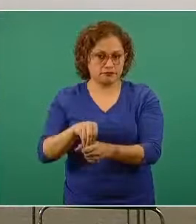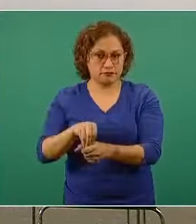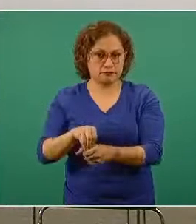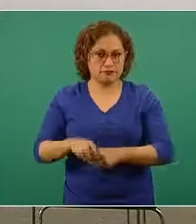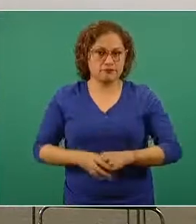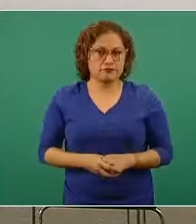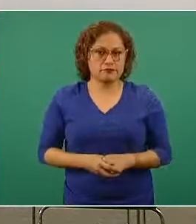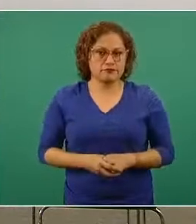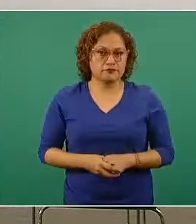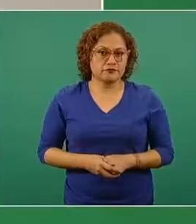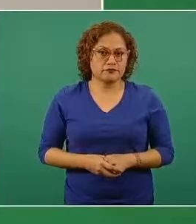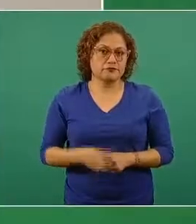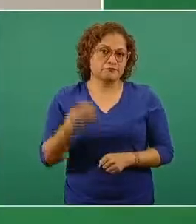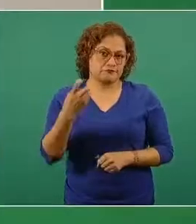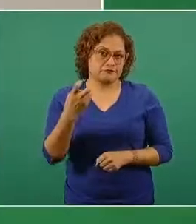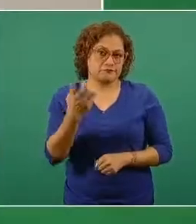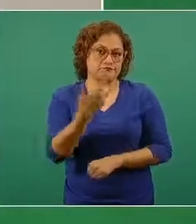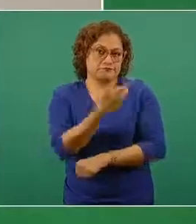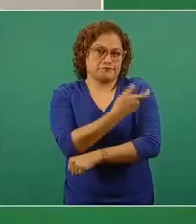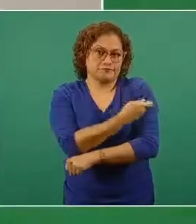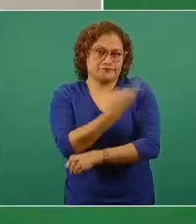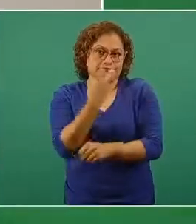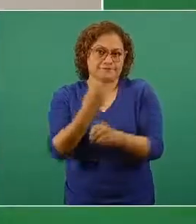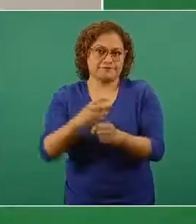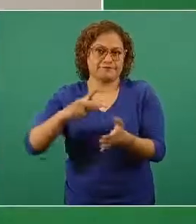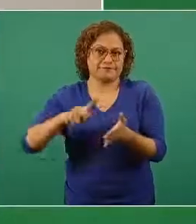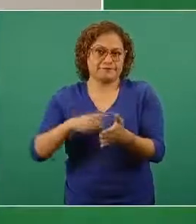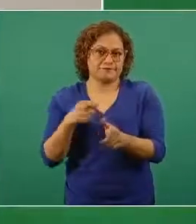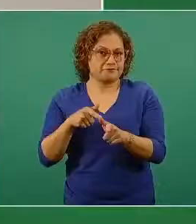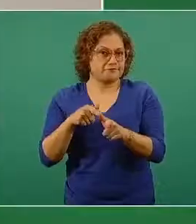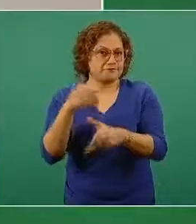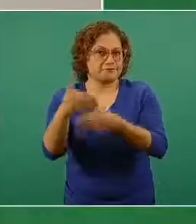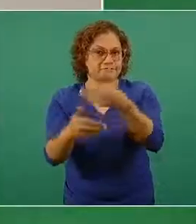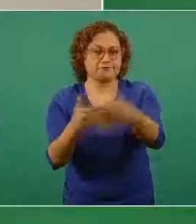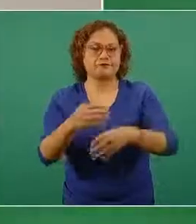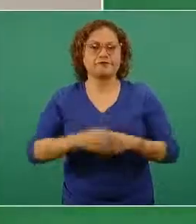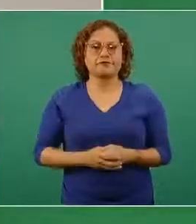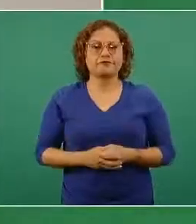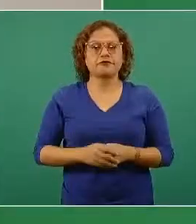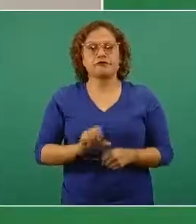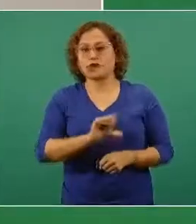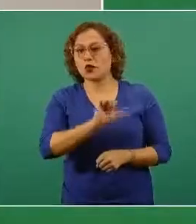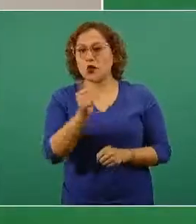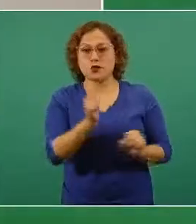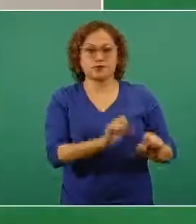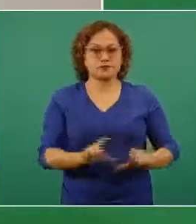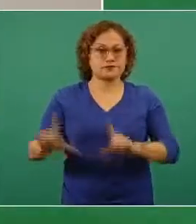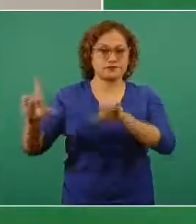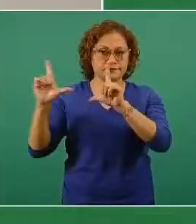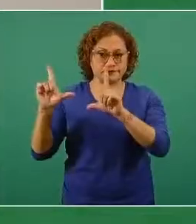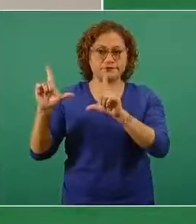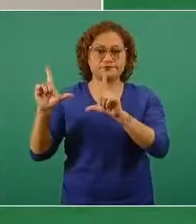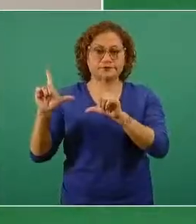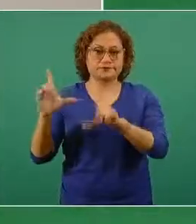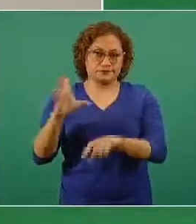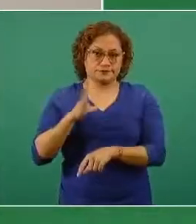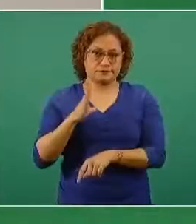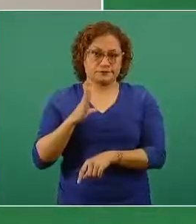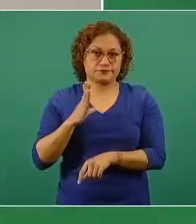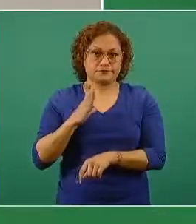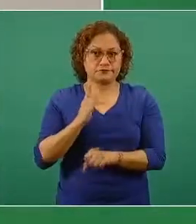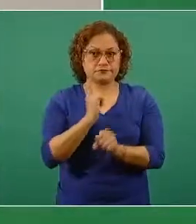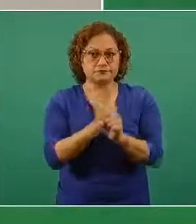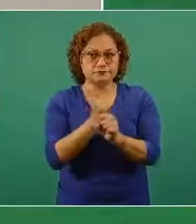de la vacunación ya del esquema completo. Si vemos la siguiente diapositiva, continuamos con la actualización del monitoreo de los